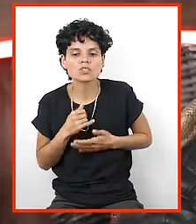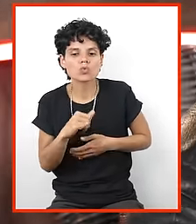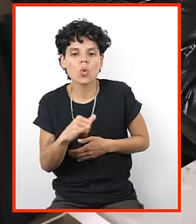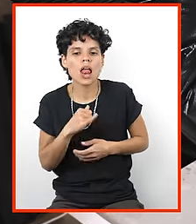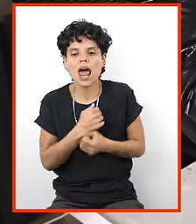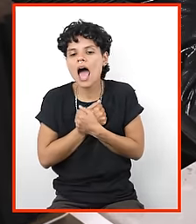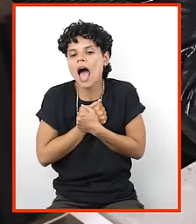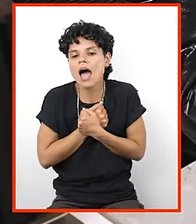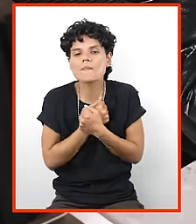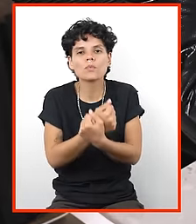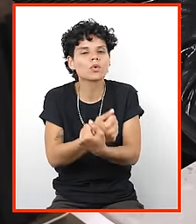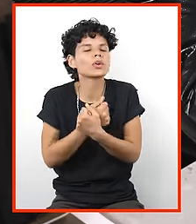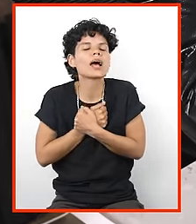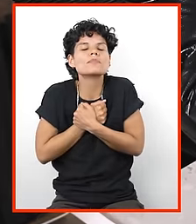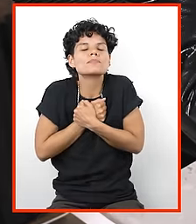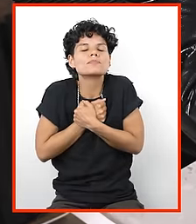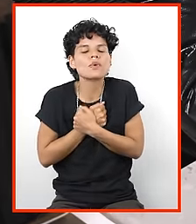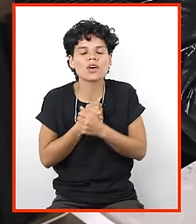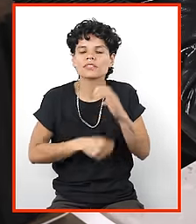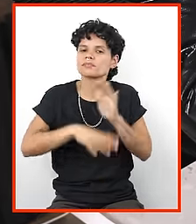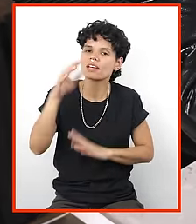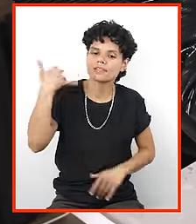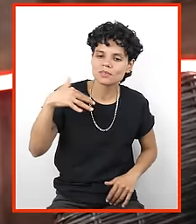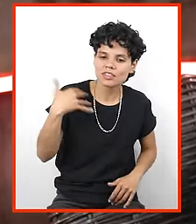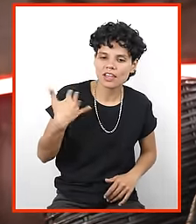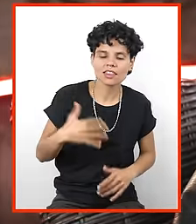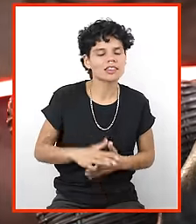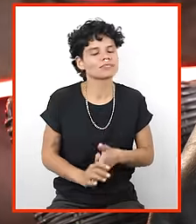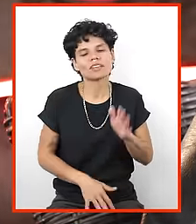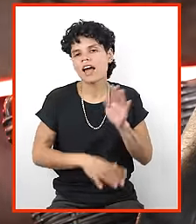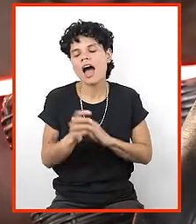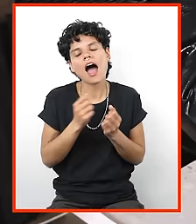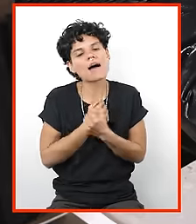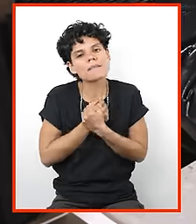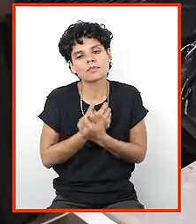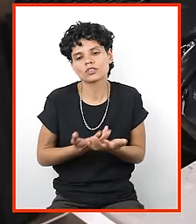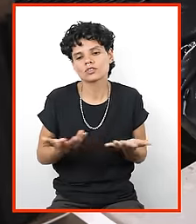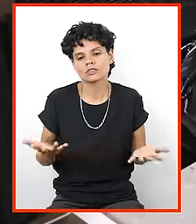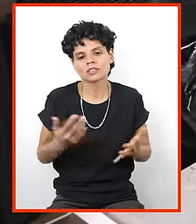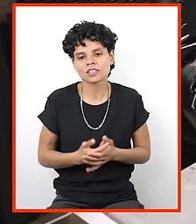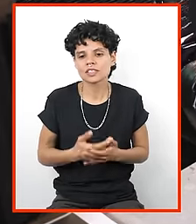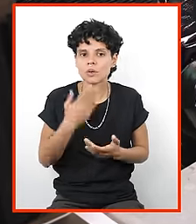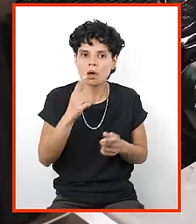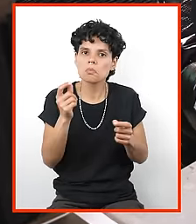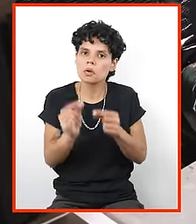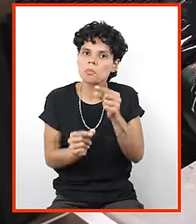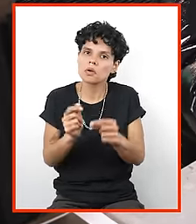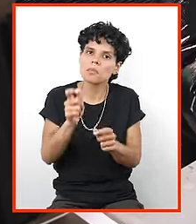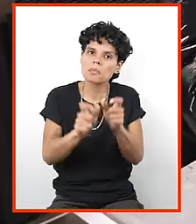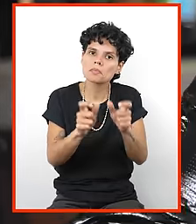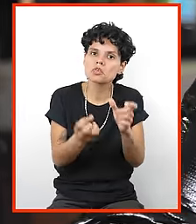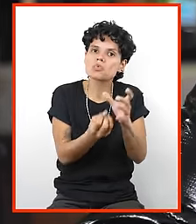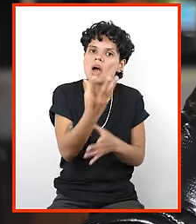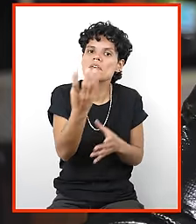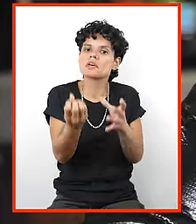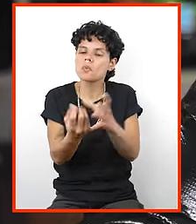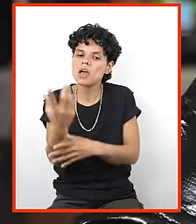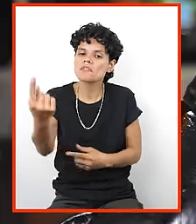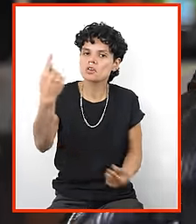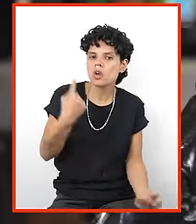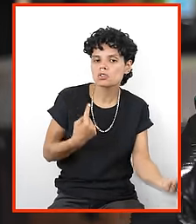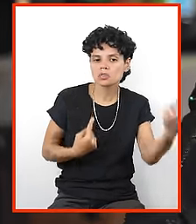mutuo el amor. El amor es lo más importante. Eso sí como despega a los artistas, ¿no? Como te vas encontrando que te sigue más gente, que te quiere más gente. Es loco